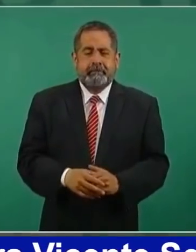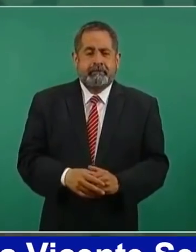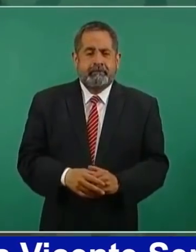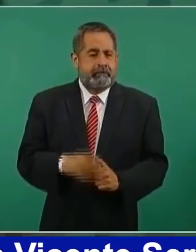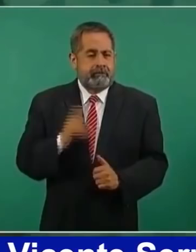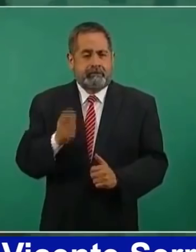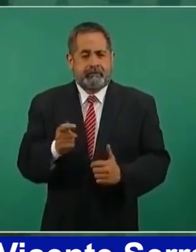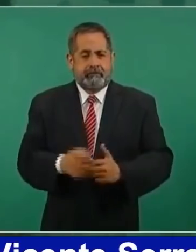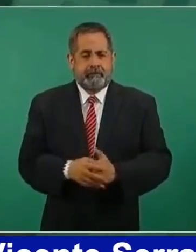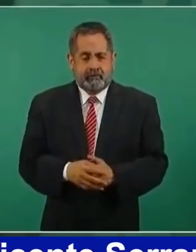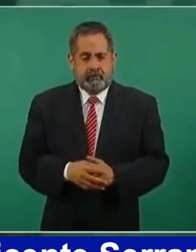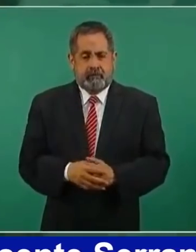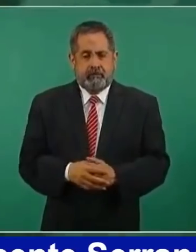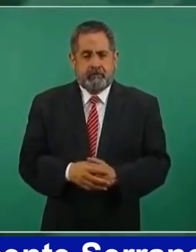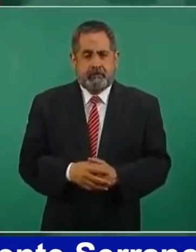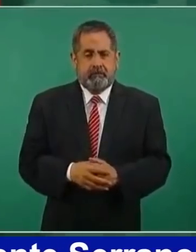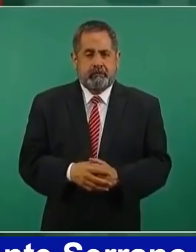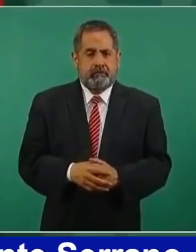Entonces,